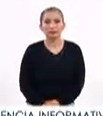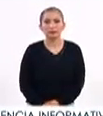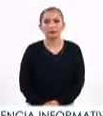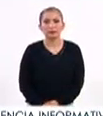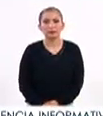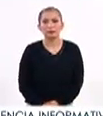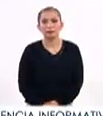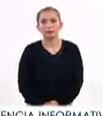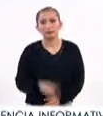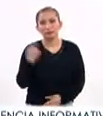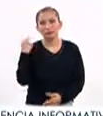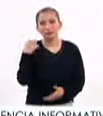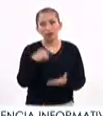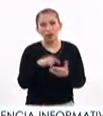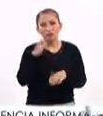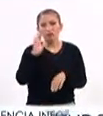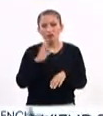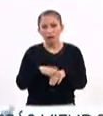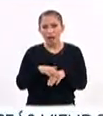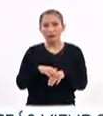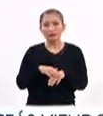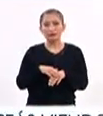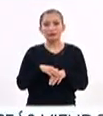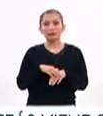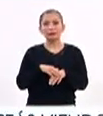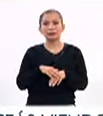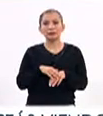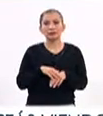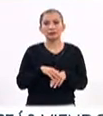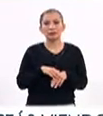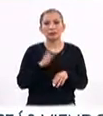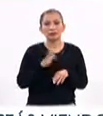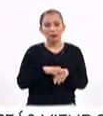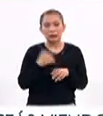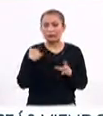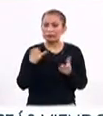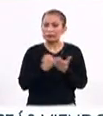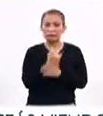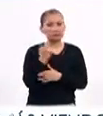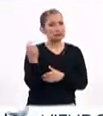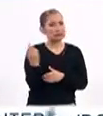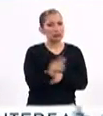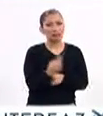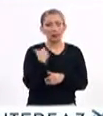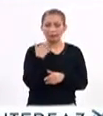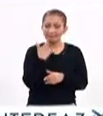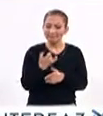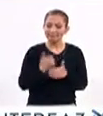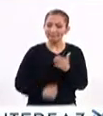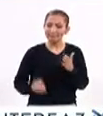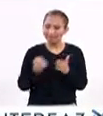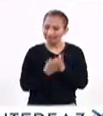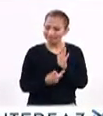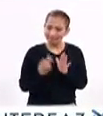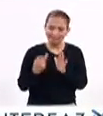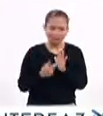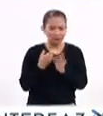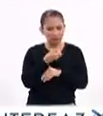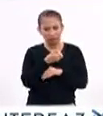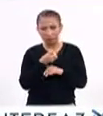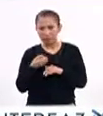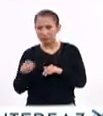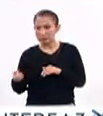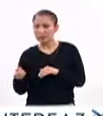Pues yo creo que lo que más, lo más determinante es constancia, perseverancia,